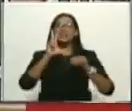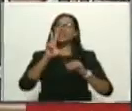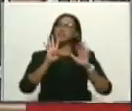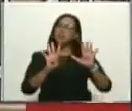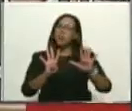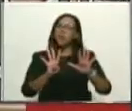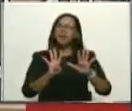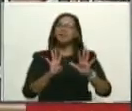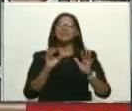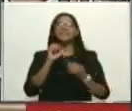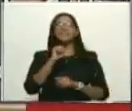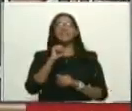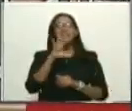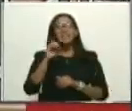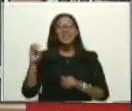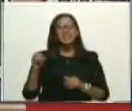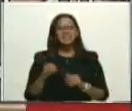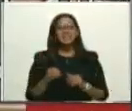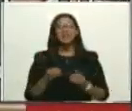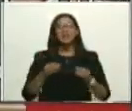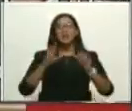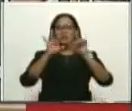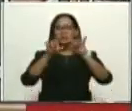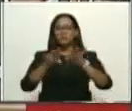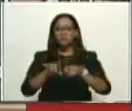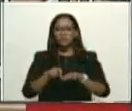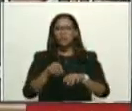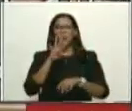139.536 notas. 43 por día,